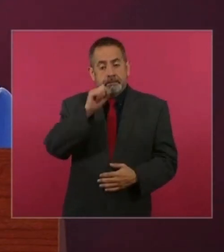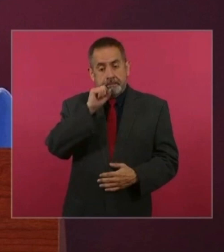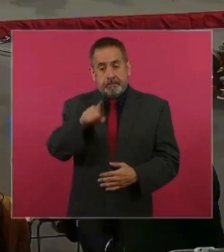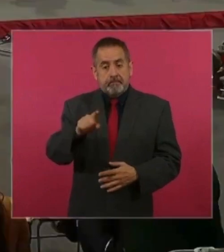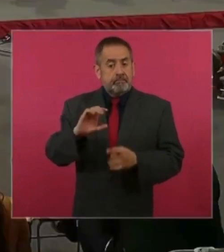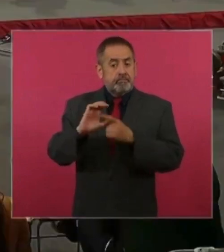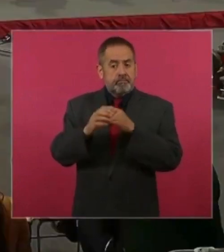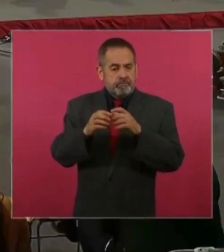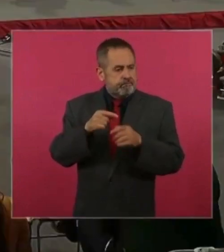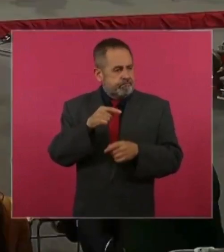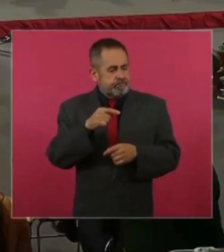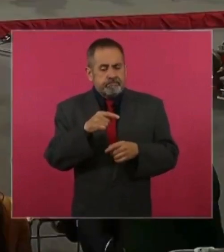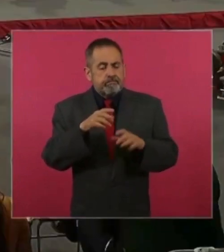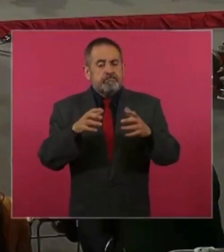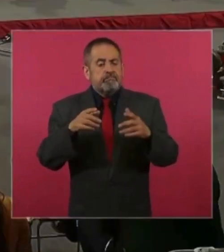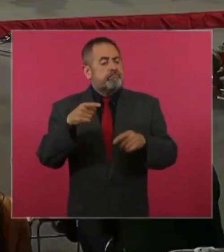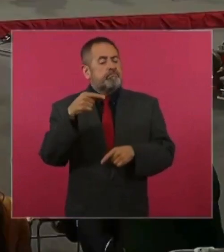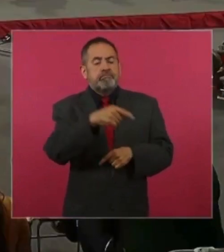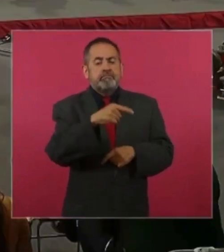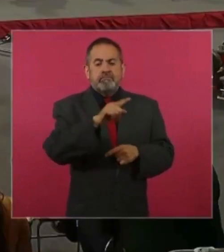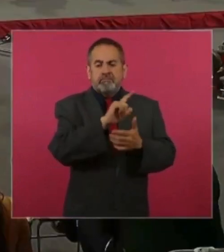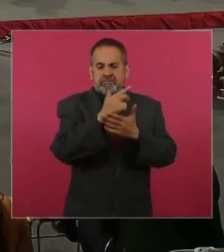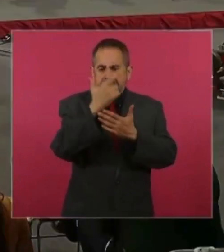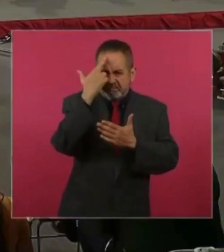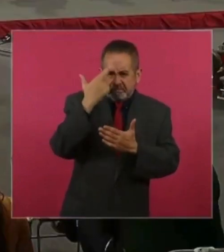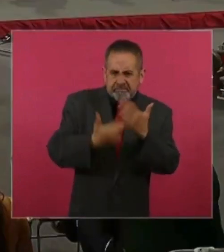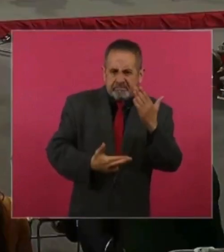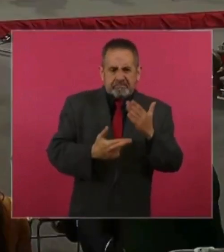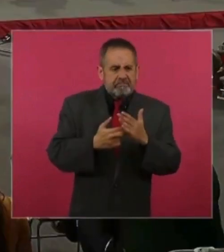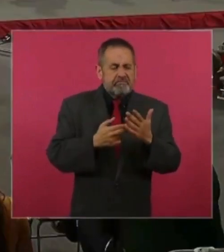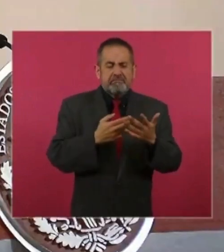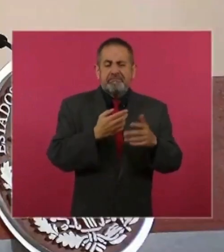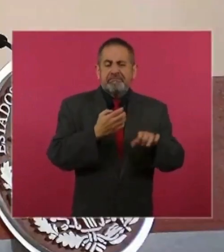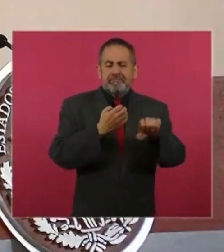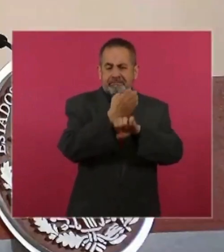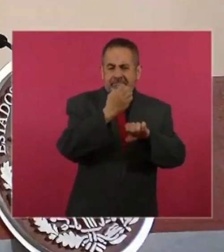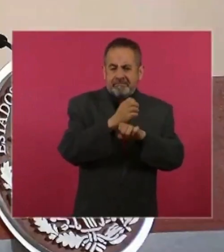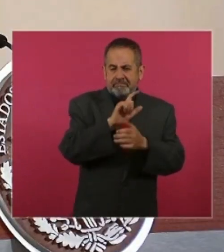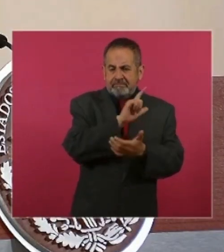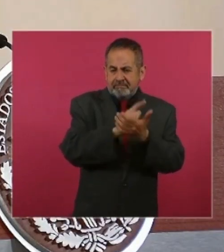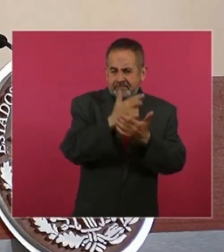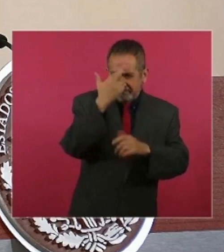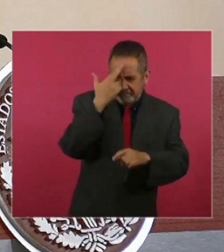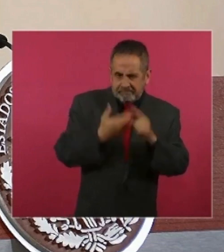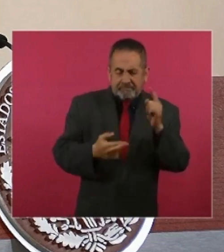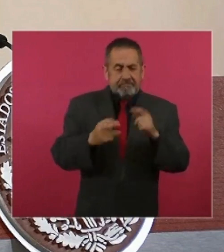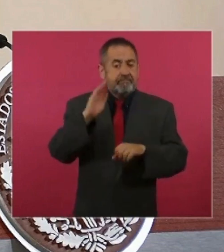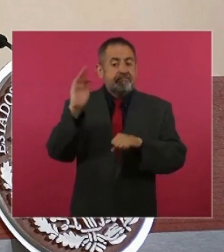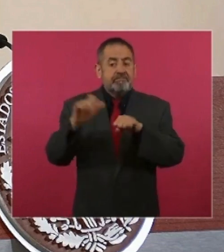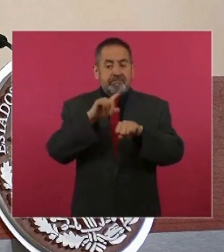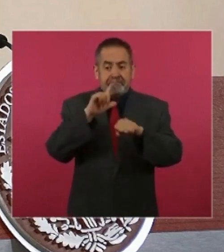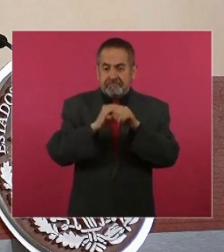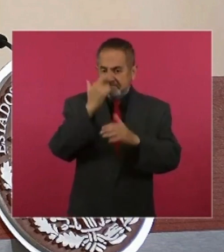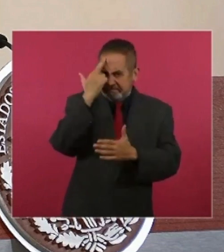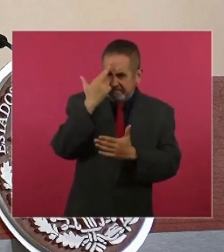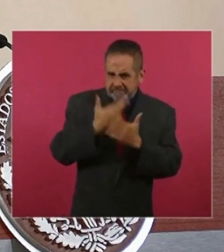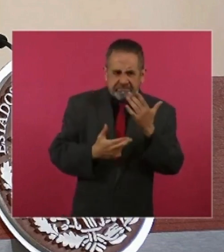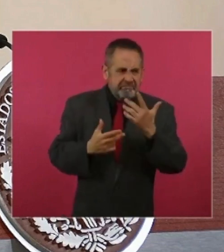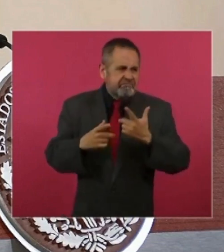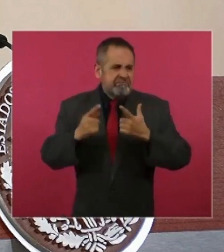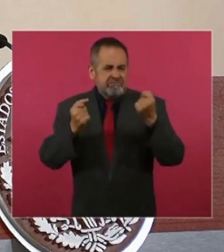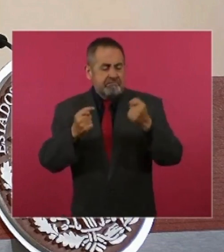de Diversos Delitos del Fuero Común y Federal. Los dirigentes detenidos